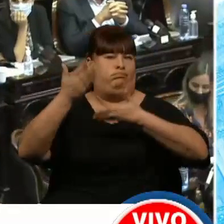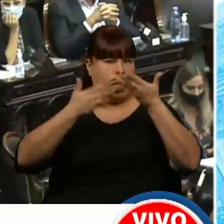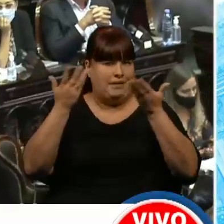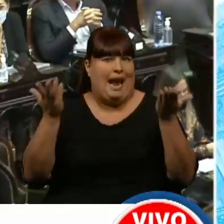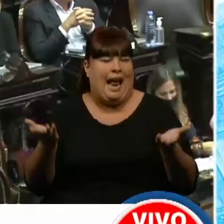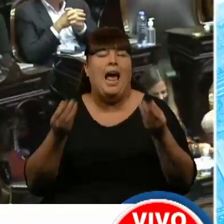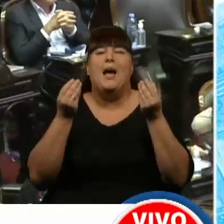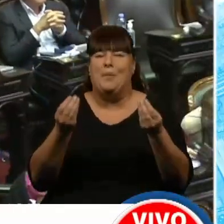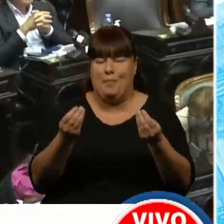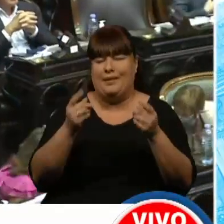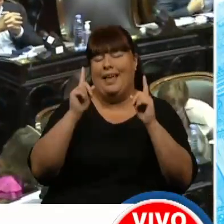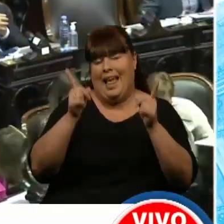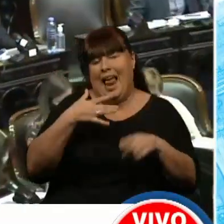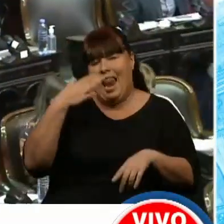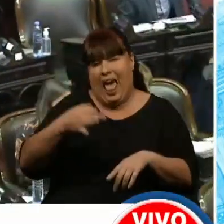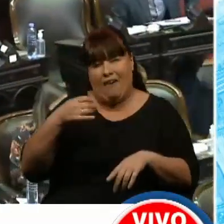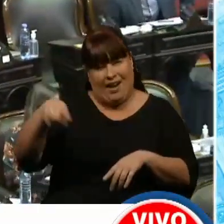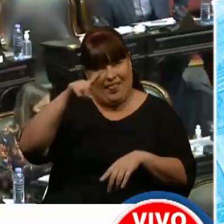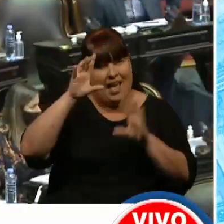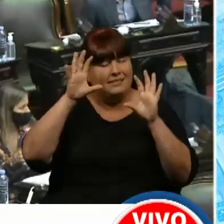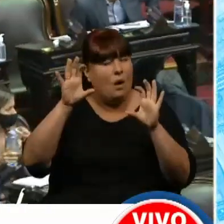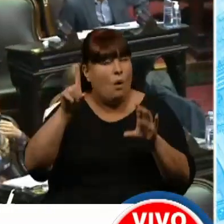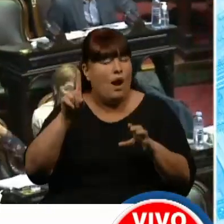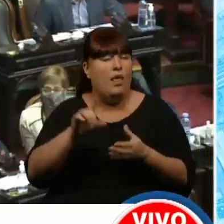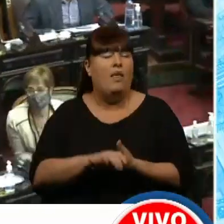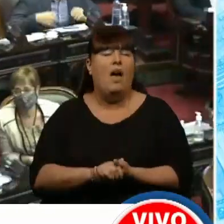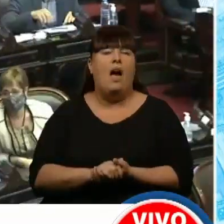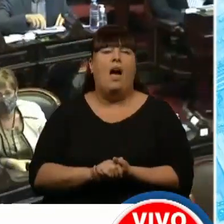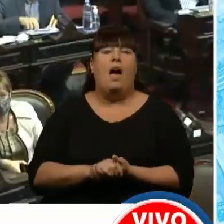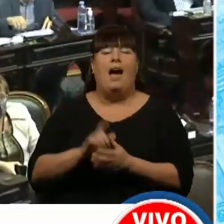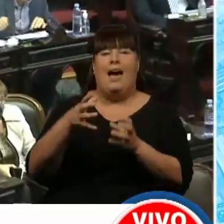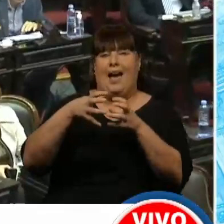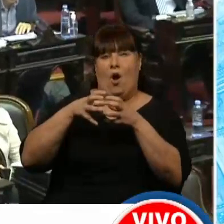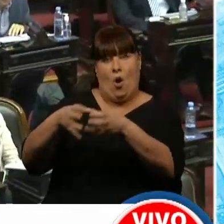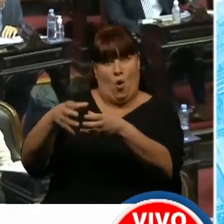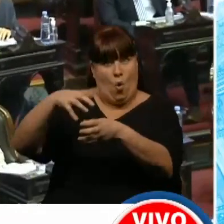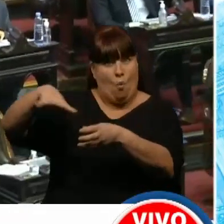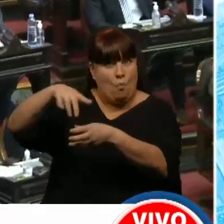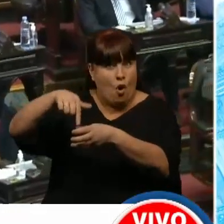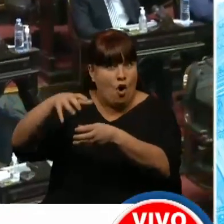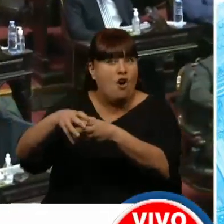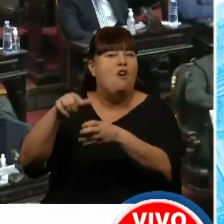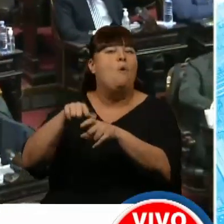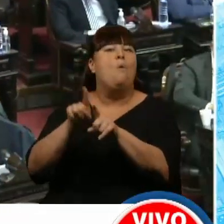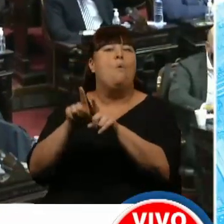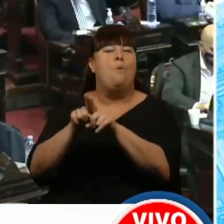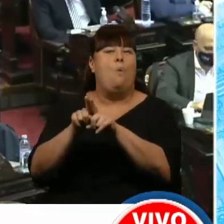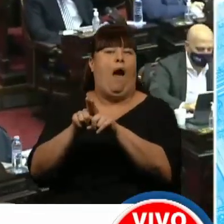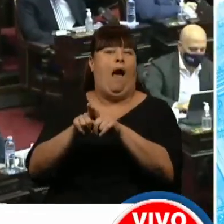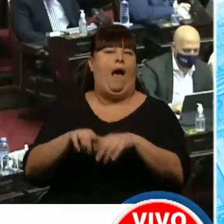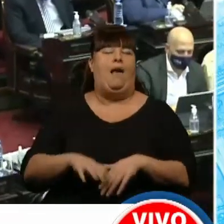Claro, lo que pasa que también es cierto que recordemos que estos sectores se hicieron